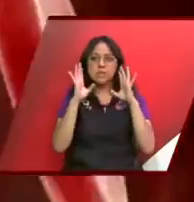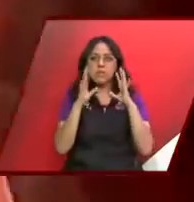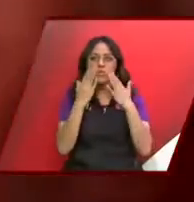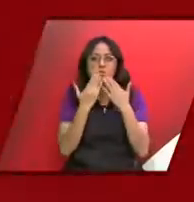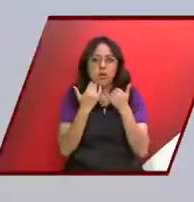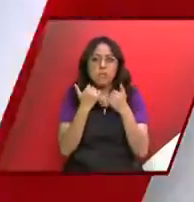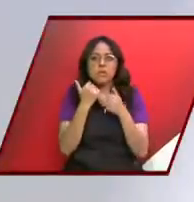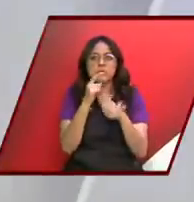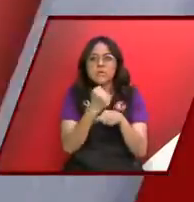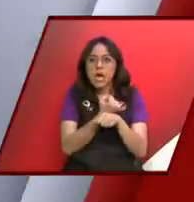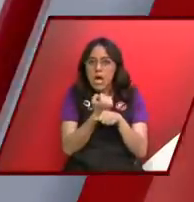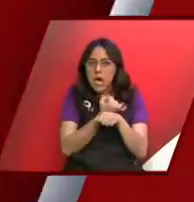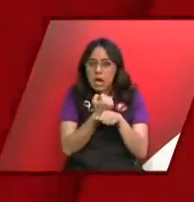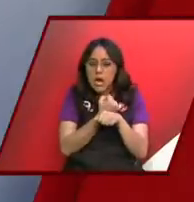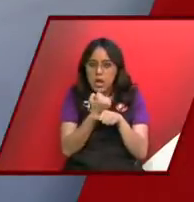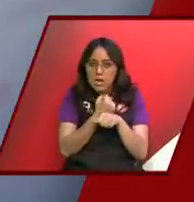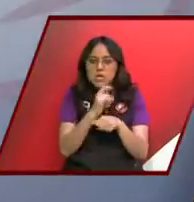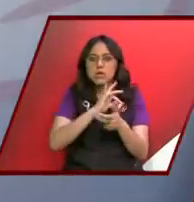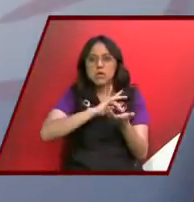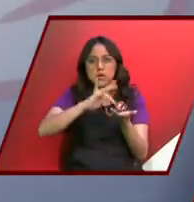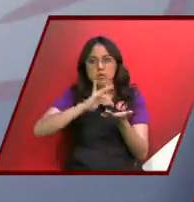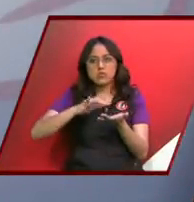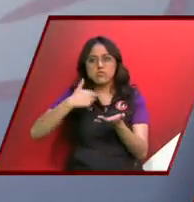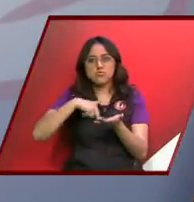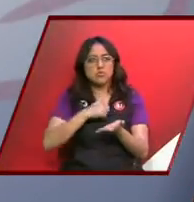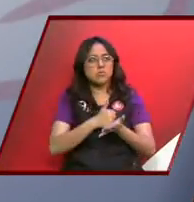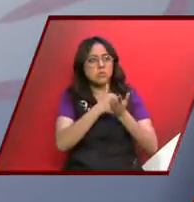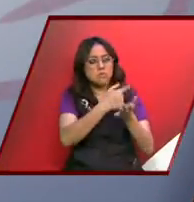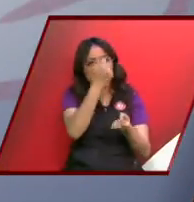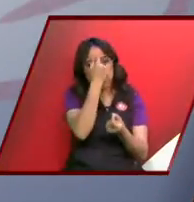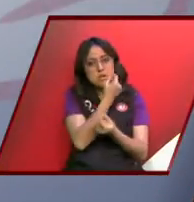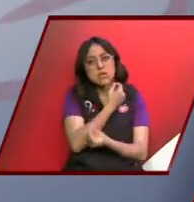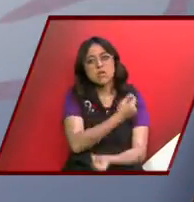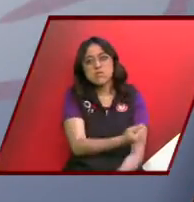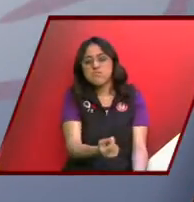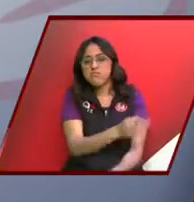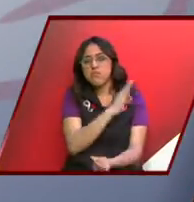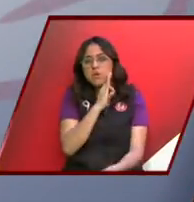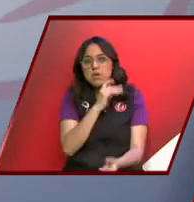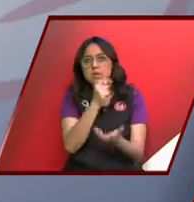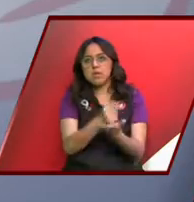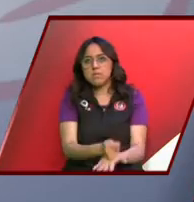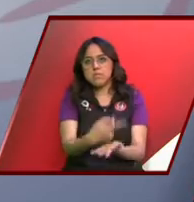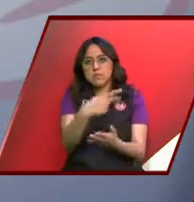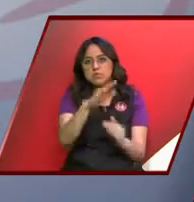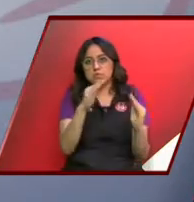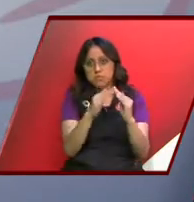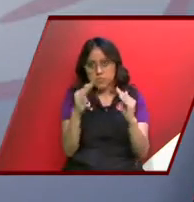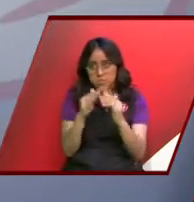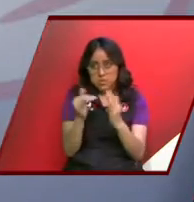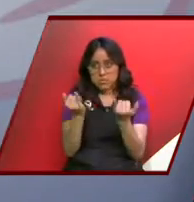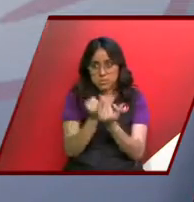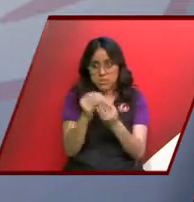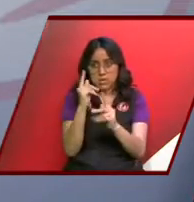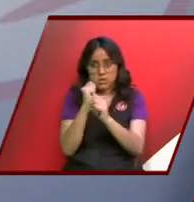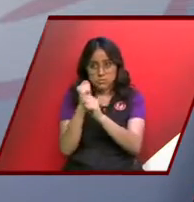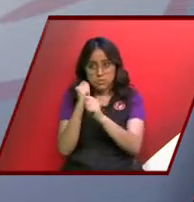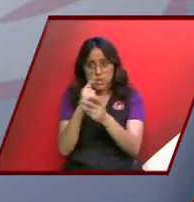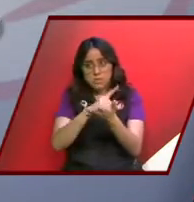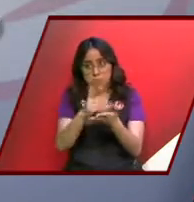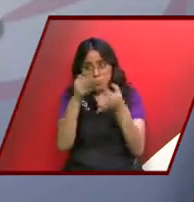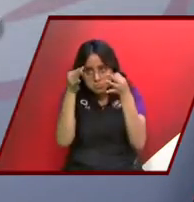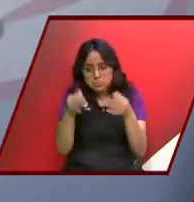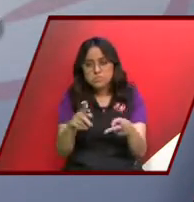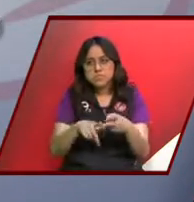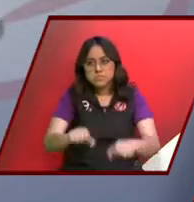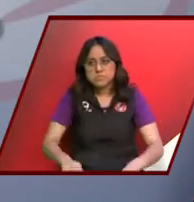de producir sangre. El apoyo que nosotros brindamos es para que el niño lleve a cabo su tratamiento aleatorio en casa, tal como transporte limpio y sanitario,